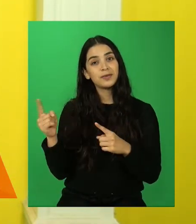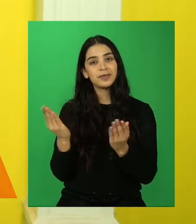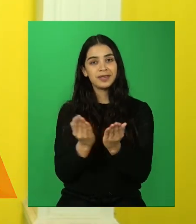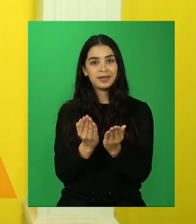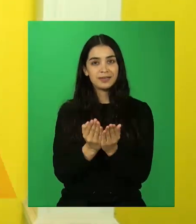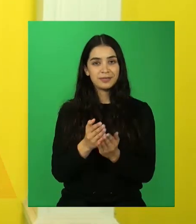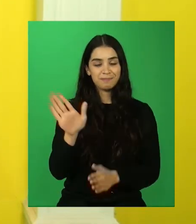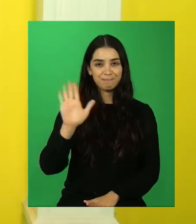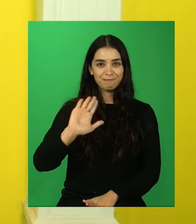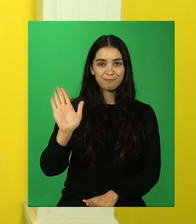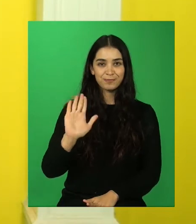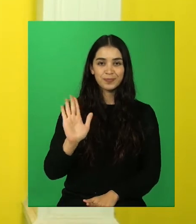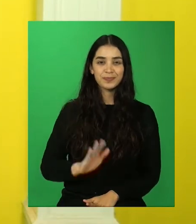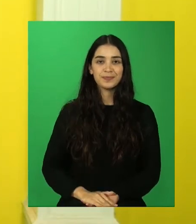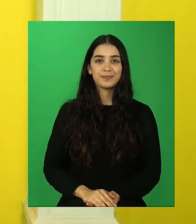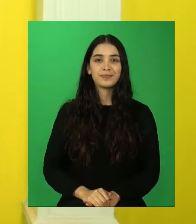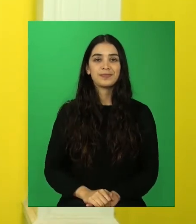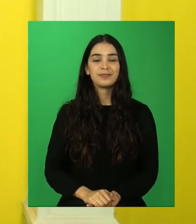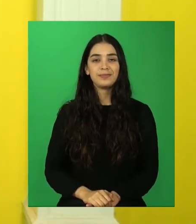Adiós.